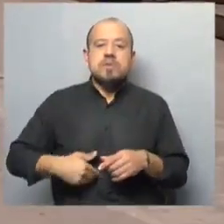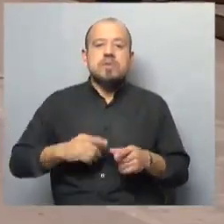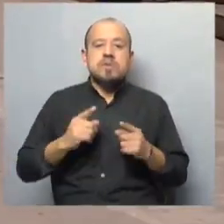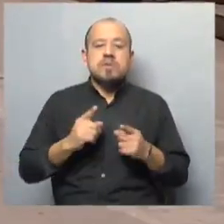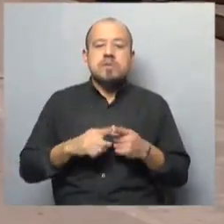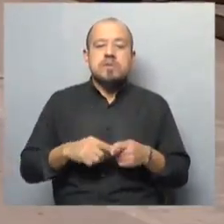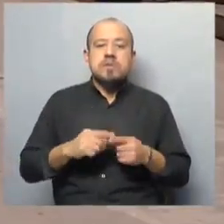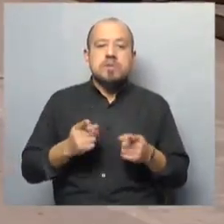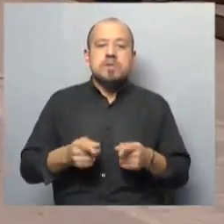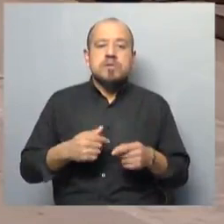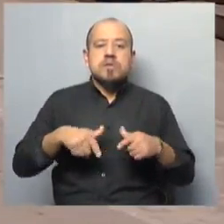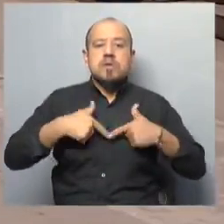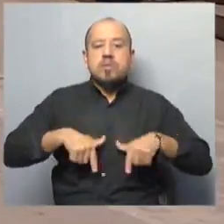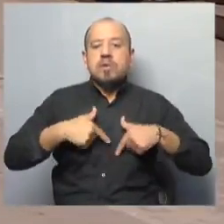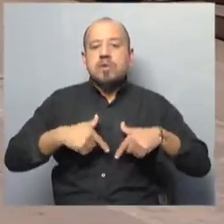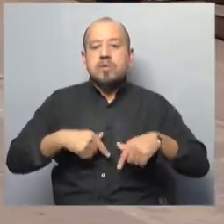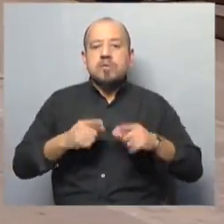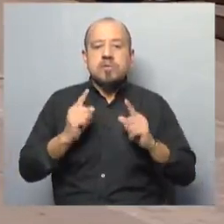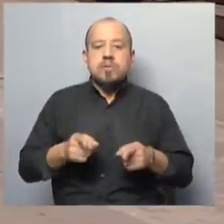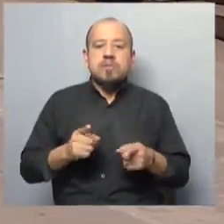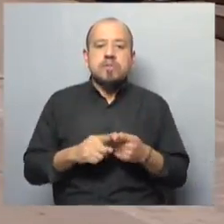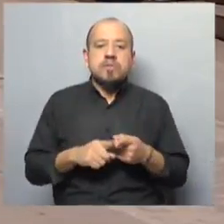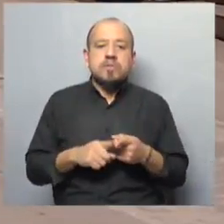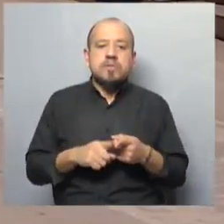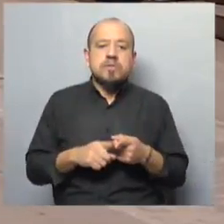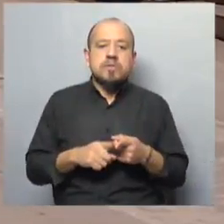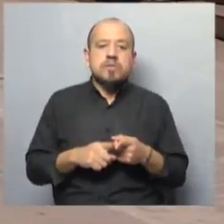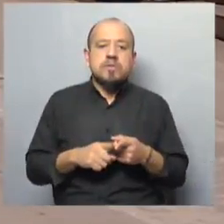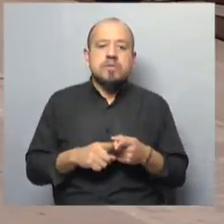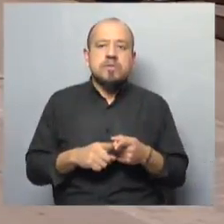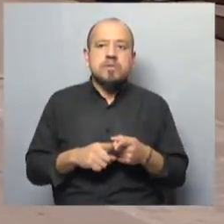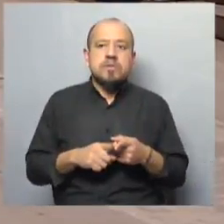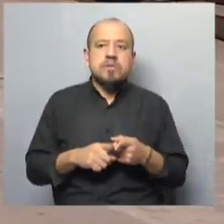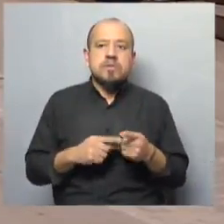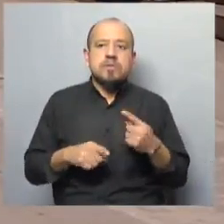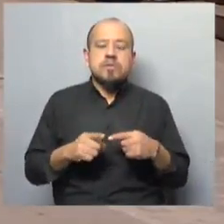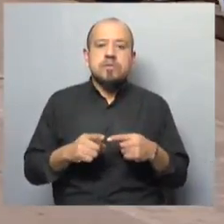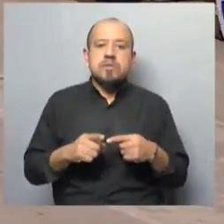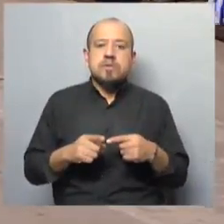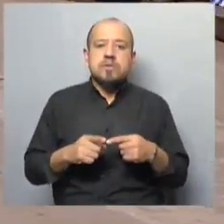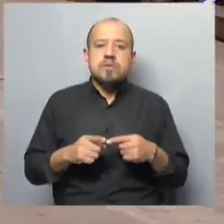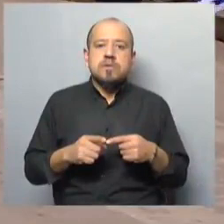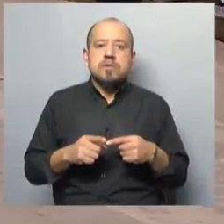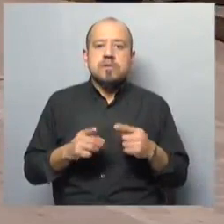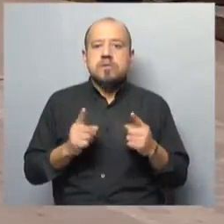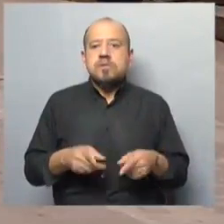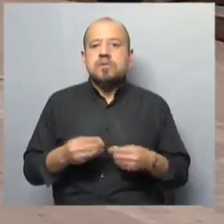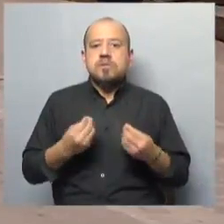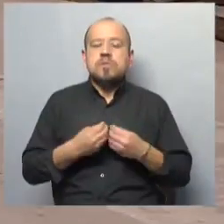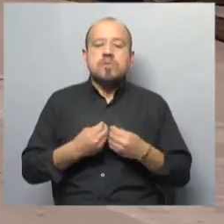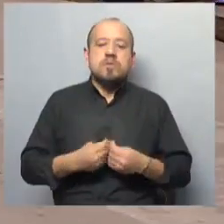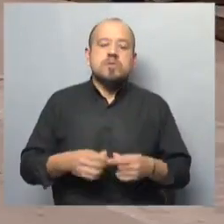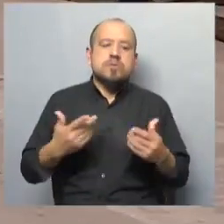parte de los ministros, y estuvo un intercambio también con varias manifestaciones que se